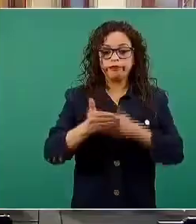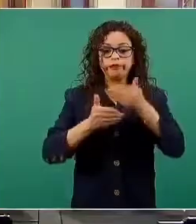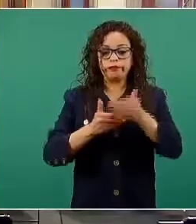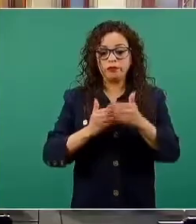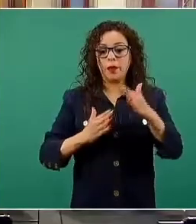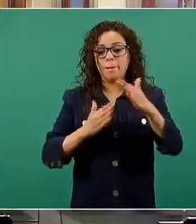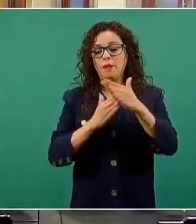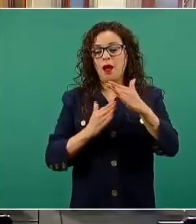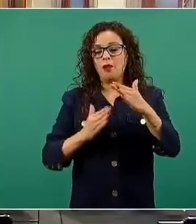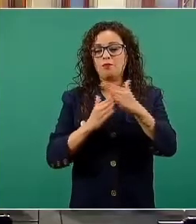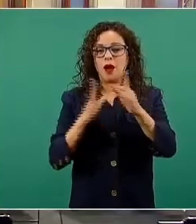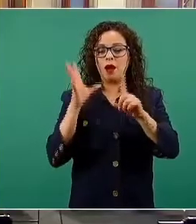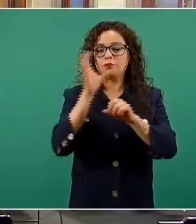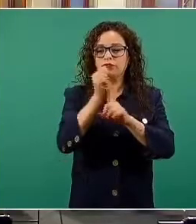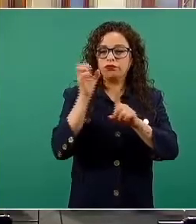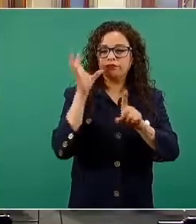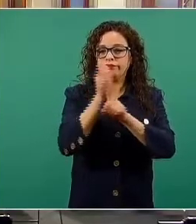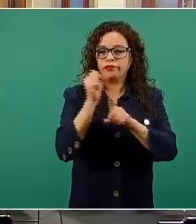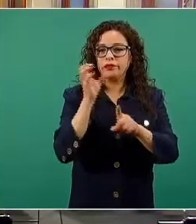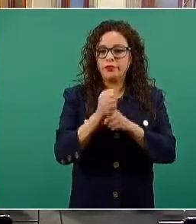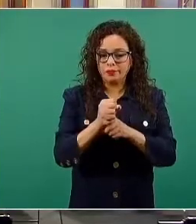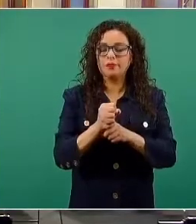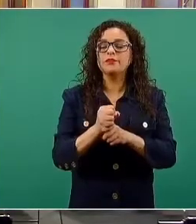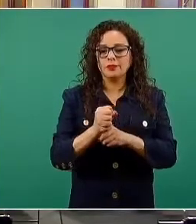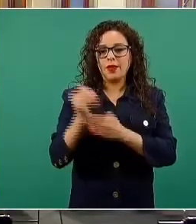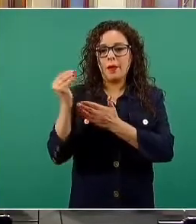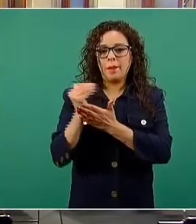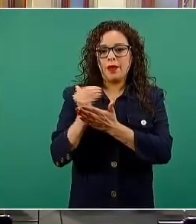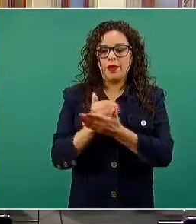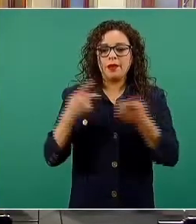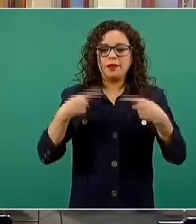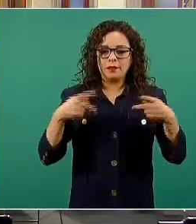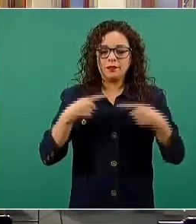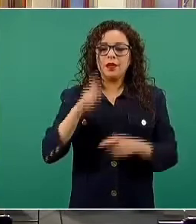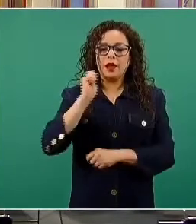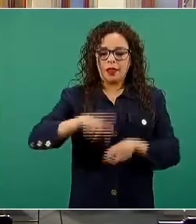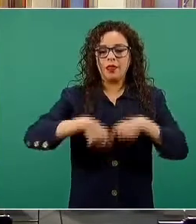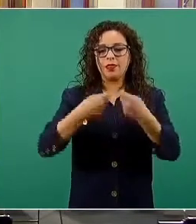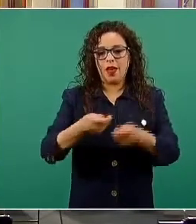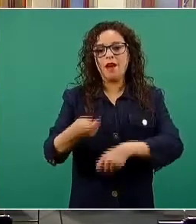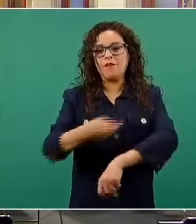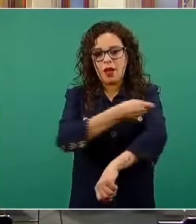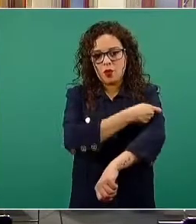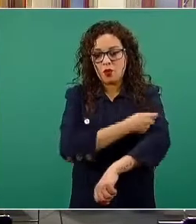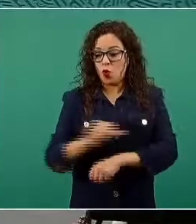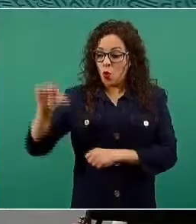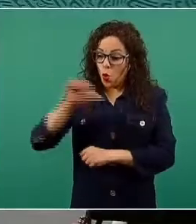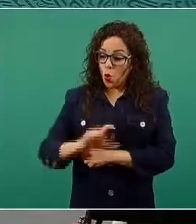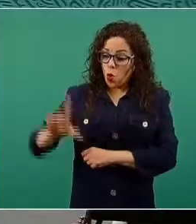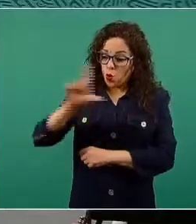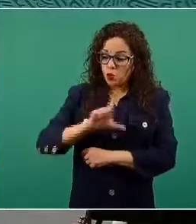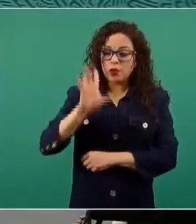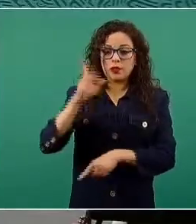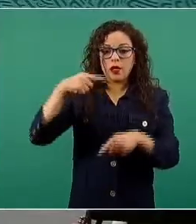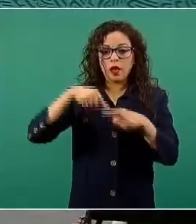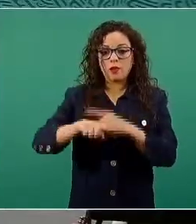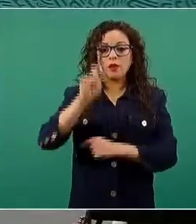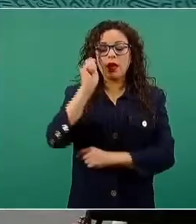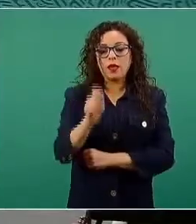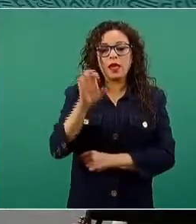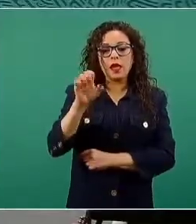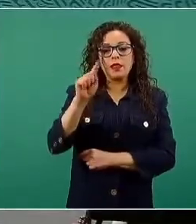personas que cada día se vacunan. Hoy, lunes 3 de mayo, iniciamos ya la segunda fase o la etapa